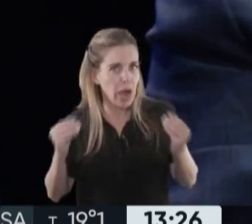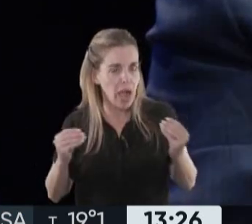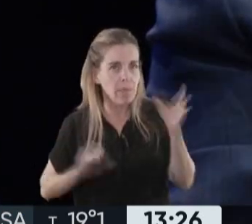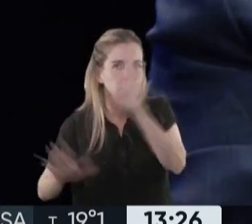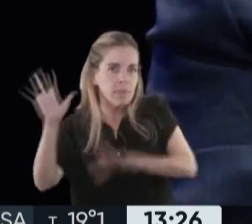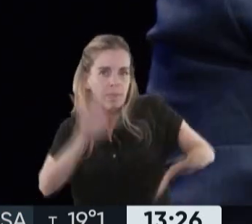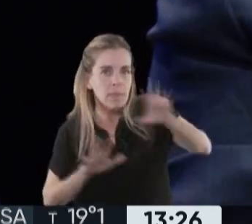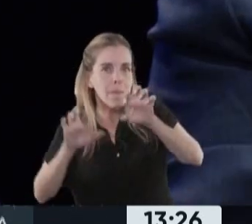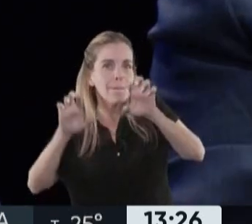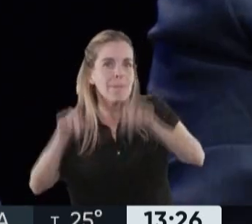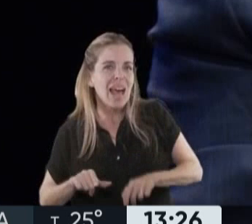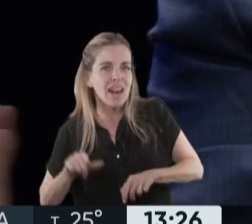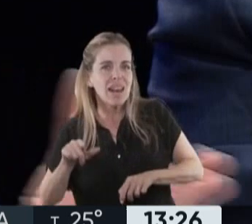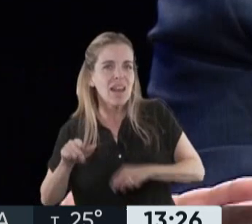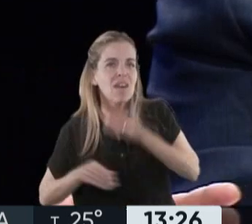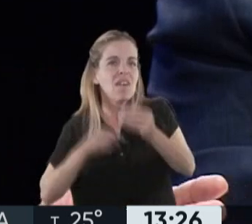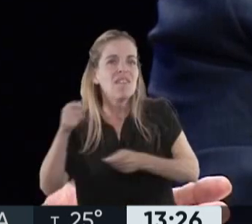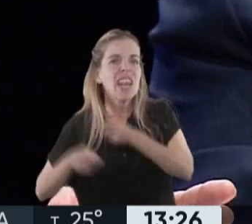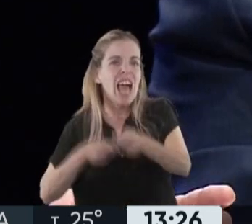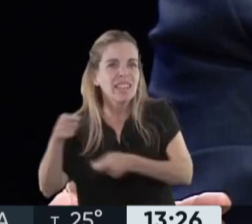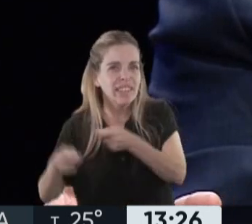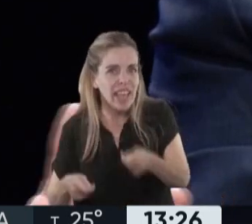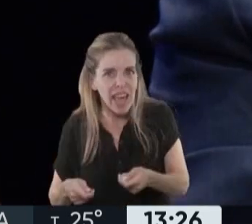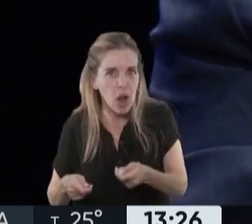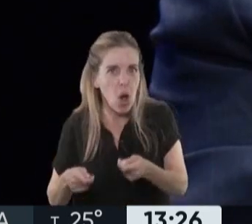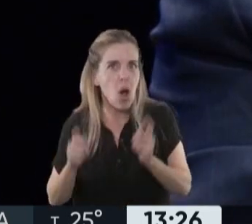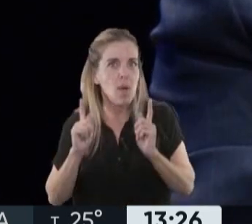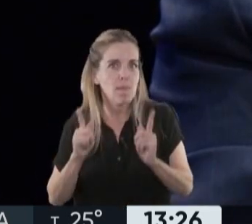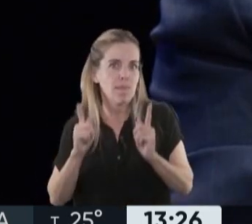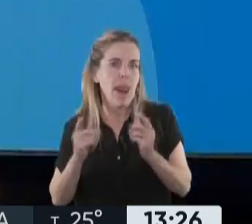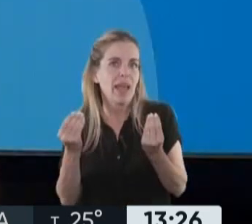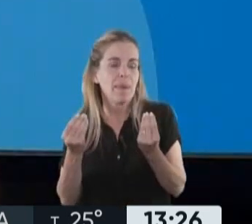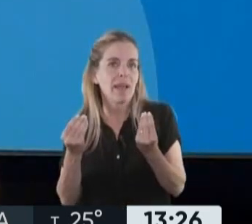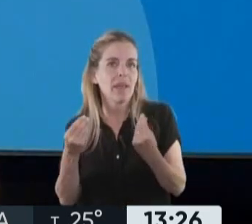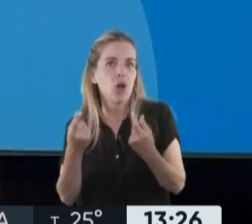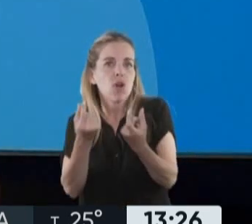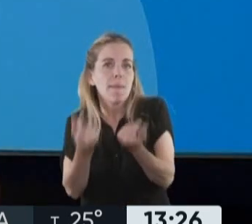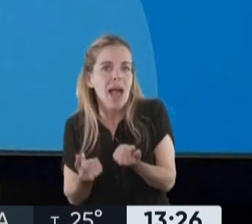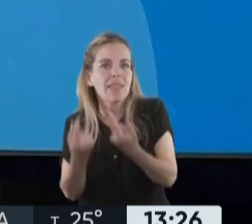plan financiero para financiar la resiliencia de la pandemia.